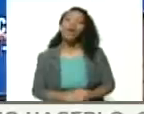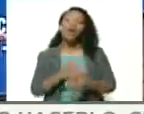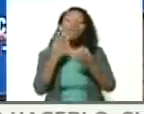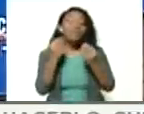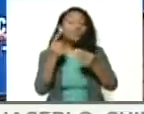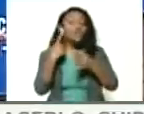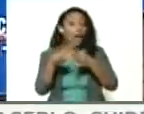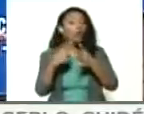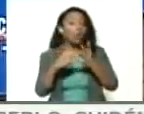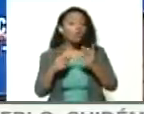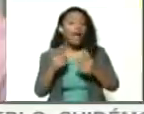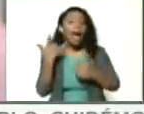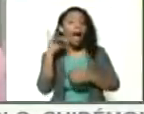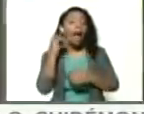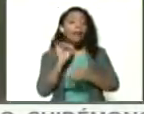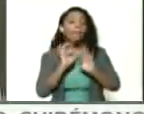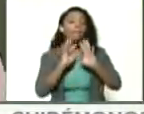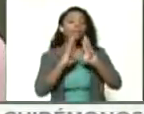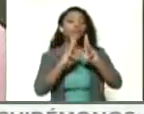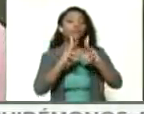que hay que contar.